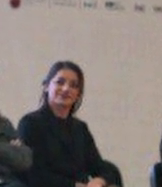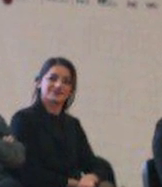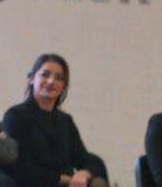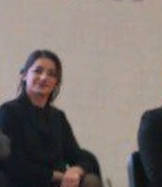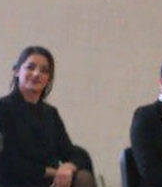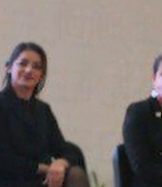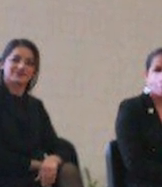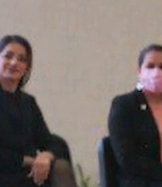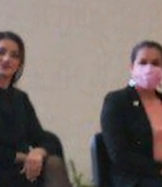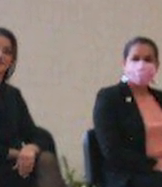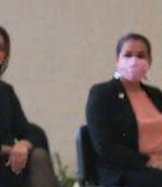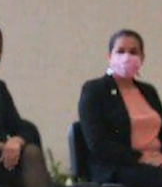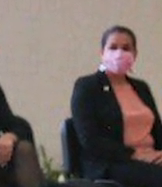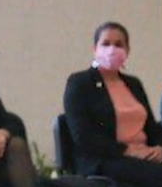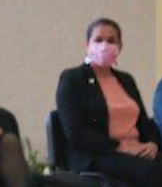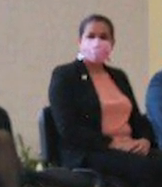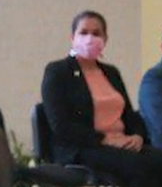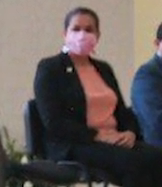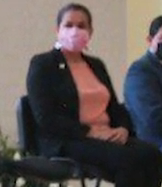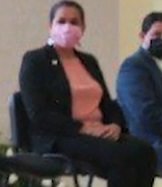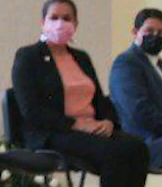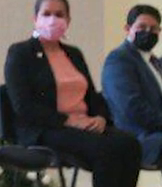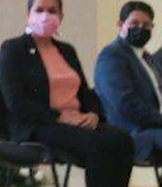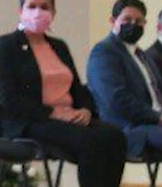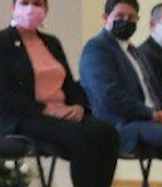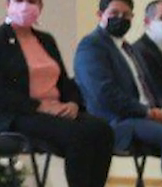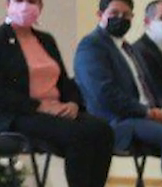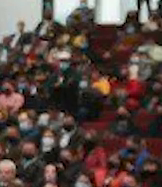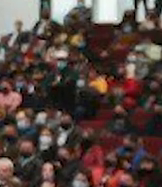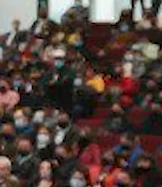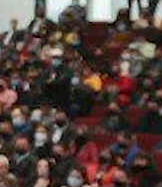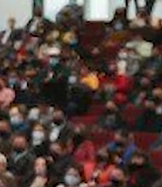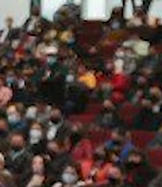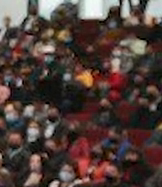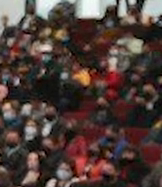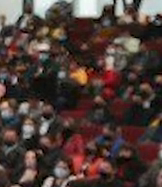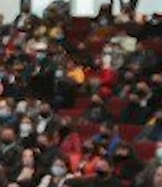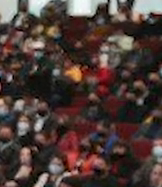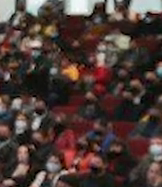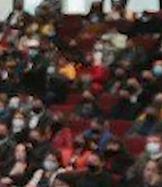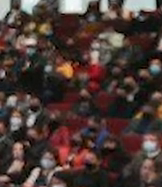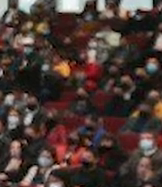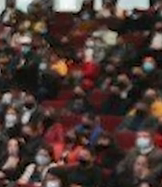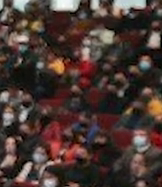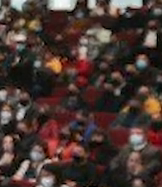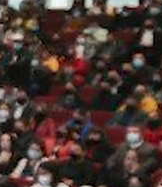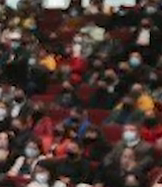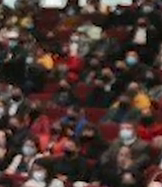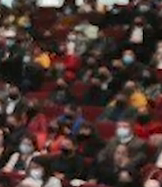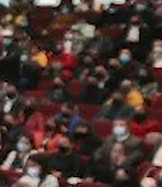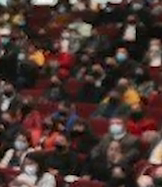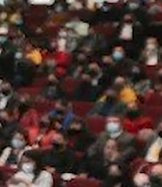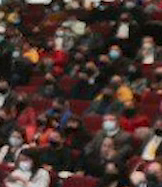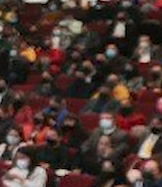Francisco Javier Acuña, comisionados del Instituto Nacional de Acceso a la Información, quienes acudieron a la inauguración